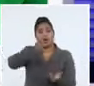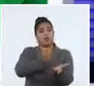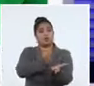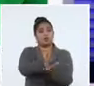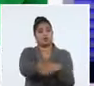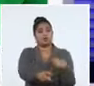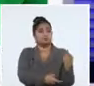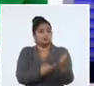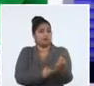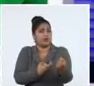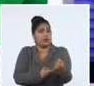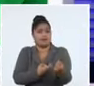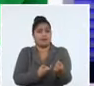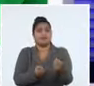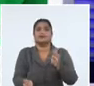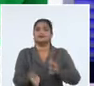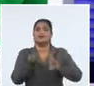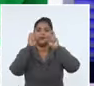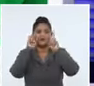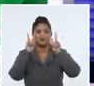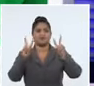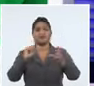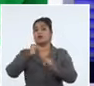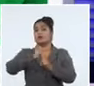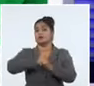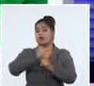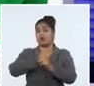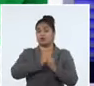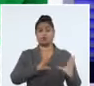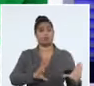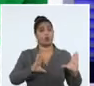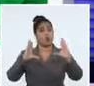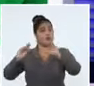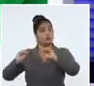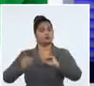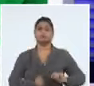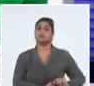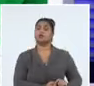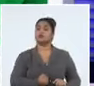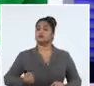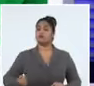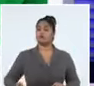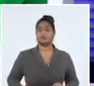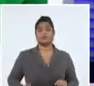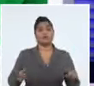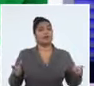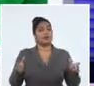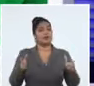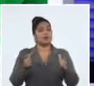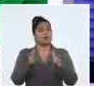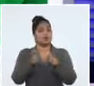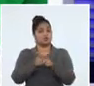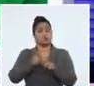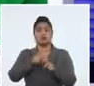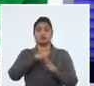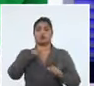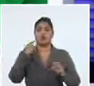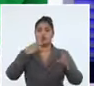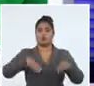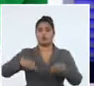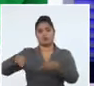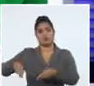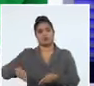duro nuestros especialistas, nuestros científicos, para todavía reducir más la letalidad de nuestro